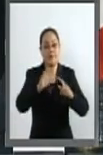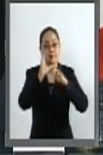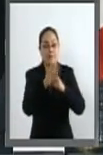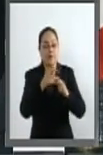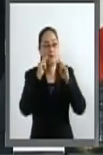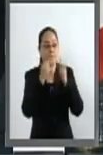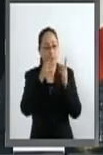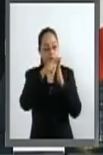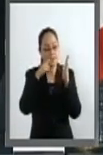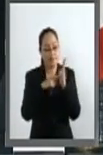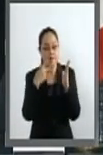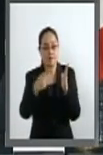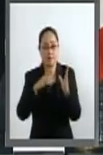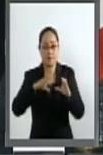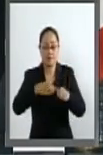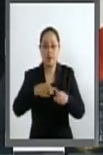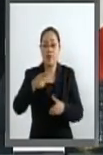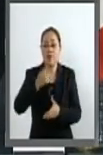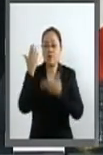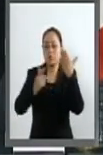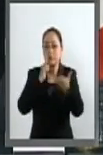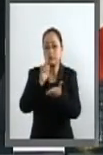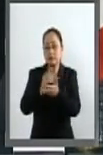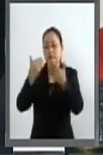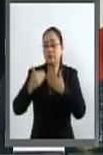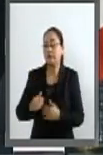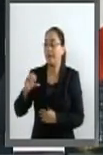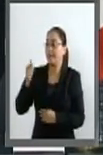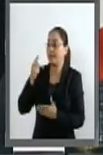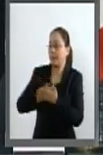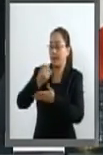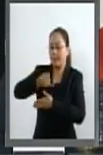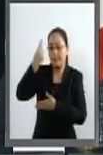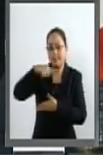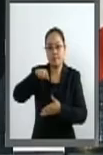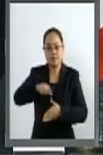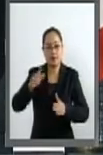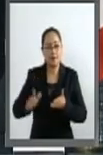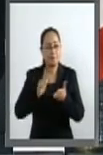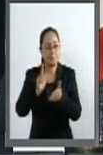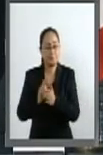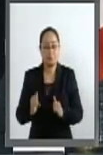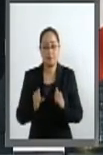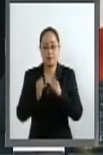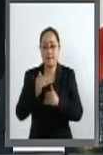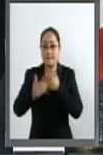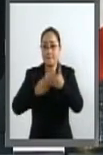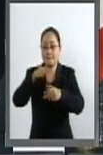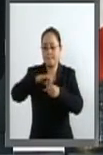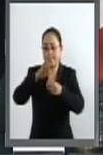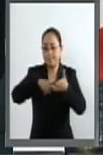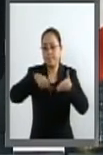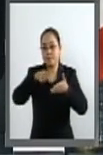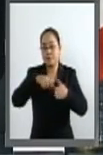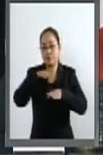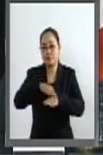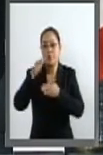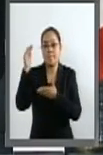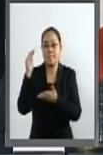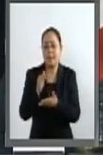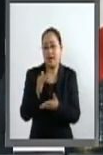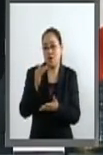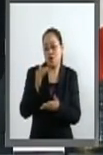y Prácticas Parlamentarias y de Estudios Legislativos. El que reforma la Ley General de Instituciones y Procedimientos Electorales en materia de reducción de